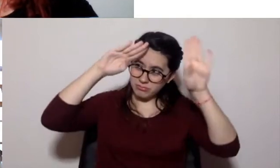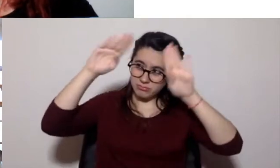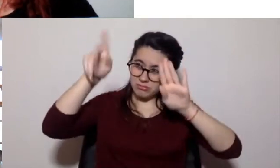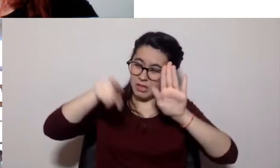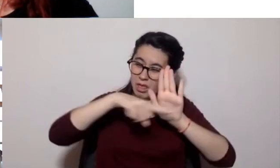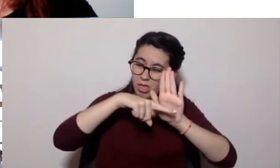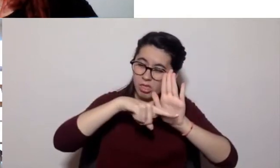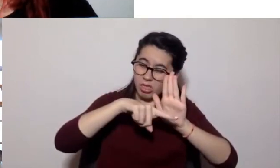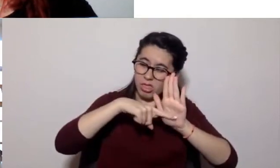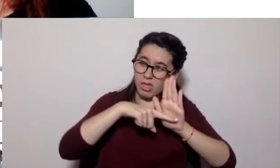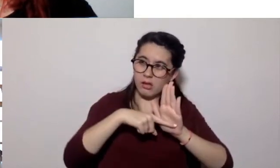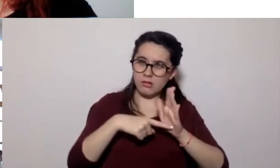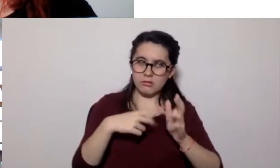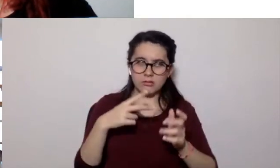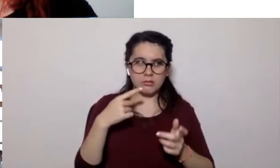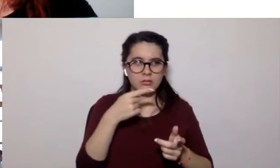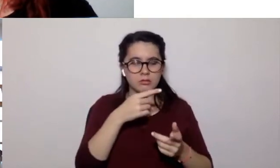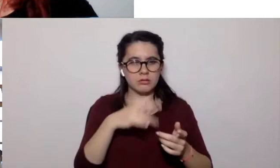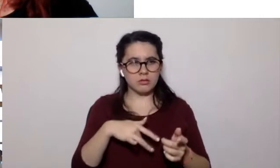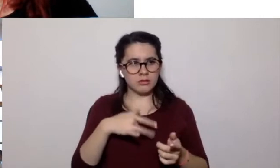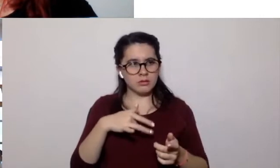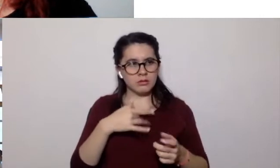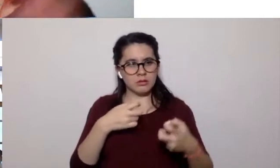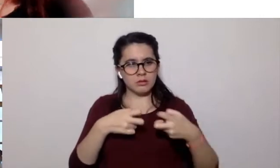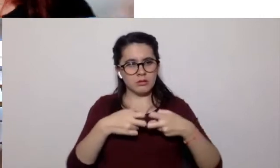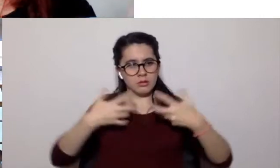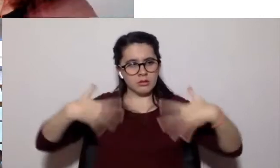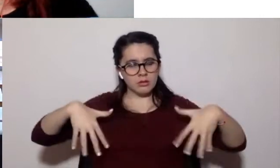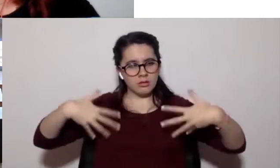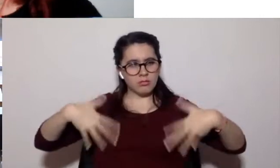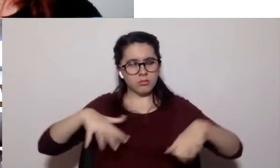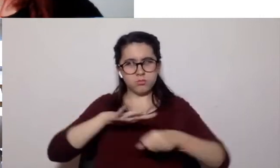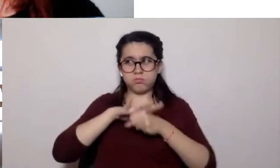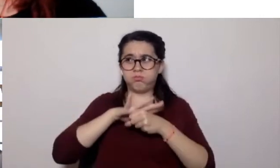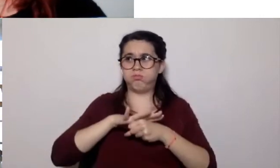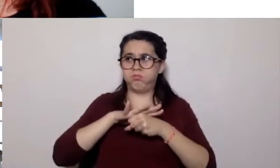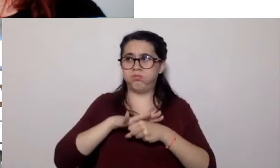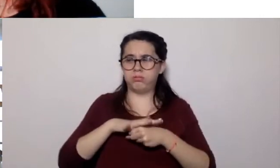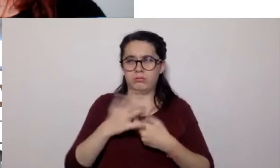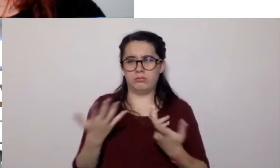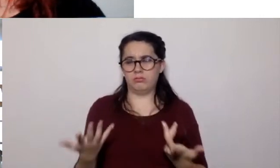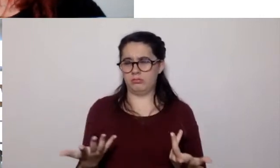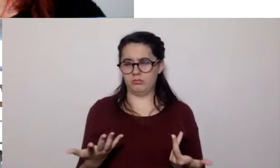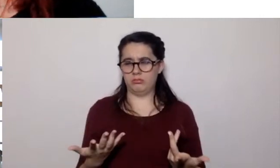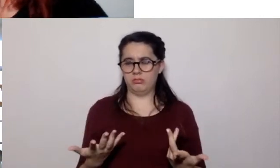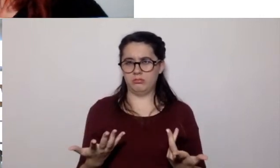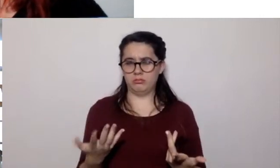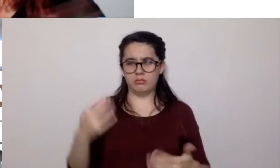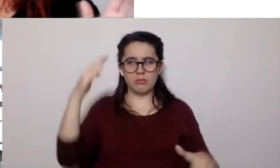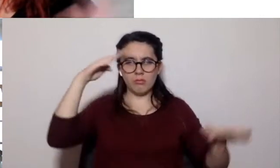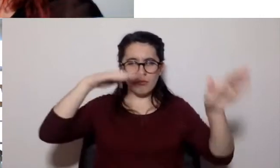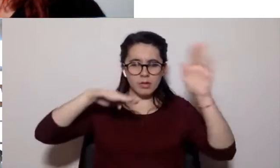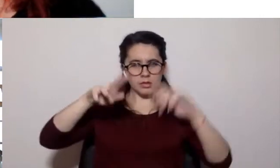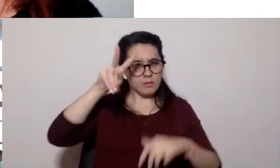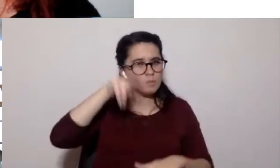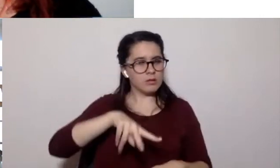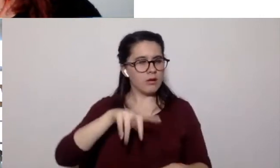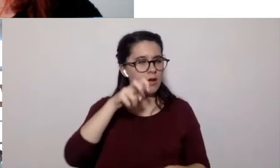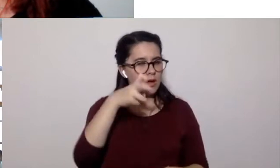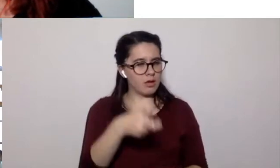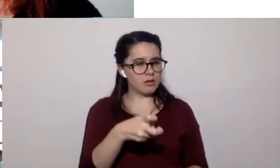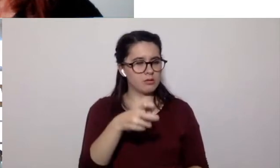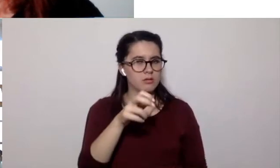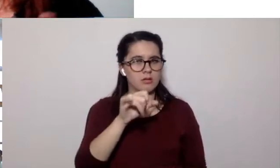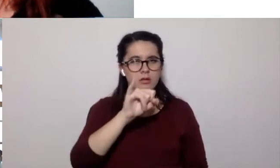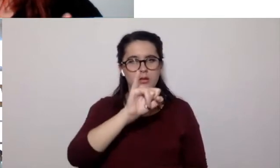nos estamos provocando por pensamientos irracionales o inútiles, ¿no? Pero en realidad existen, ¿no?